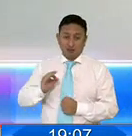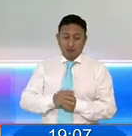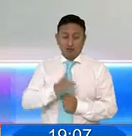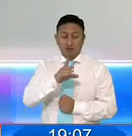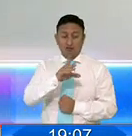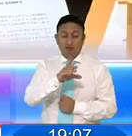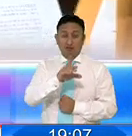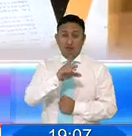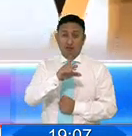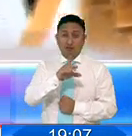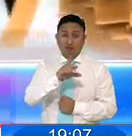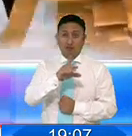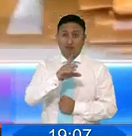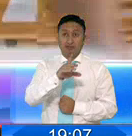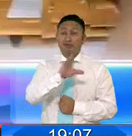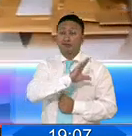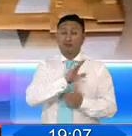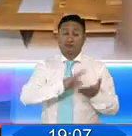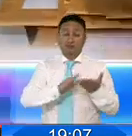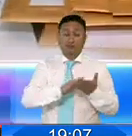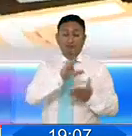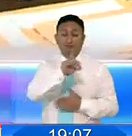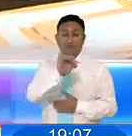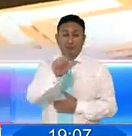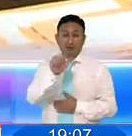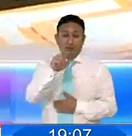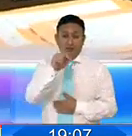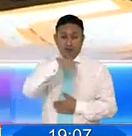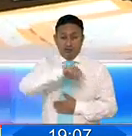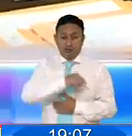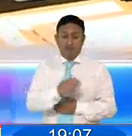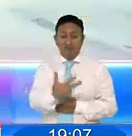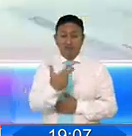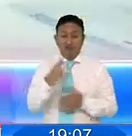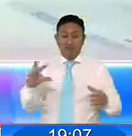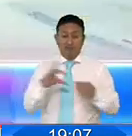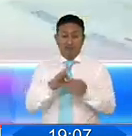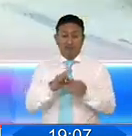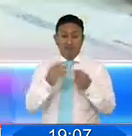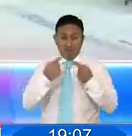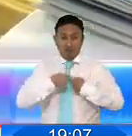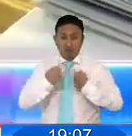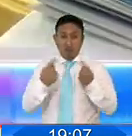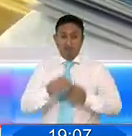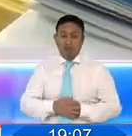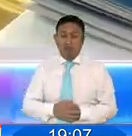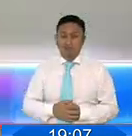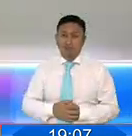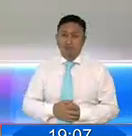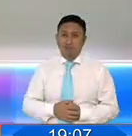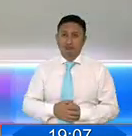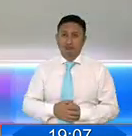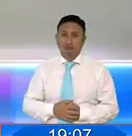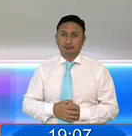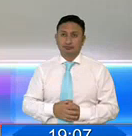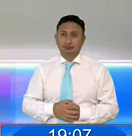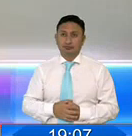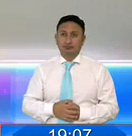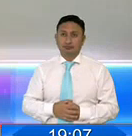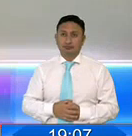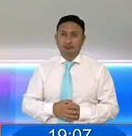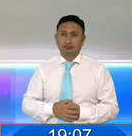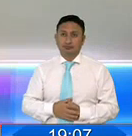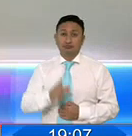Diana Atamaint, dio a conocer que son 3 las alianzas que tendrán que ser oficializadas por el Pleno del organismo. La Alianza